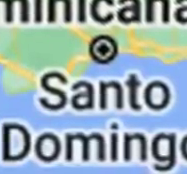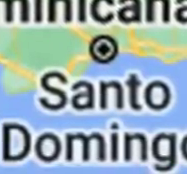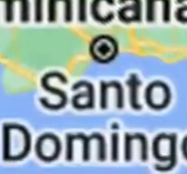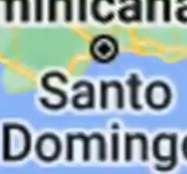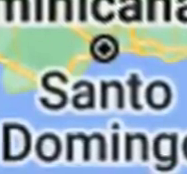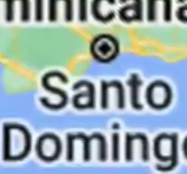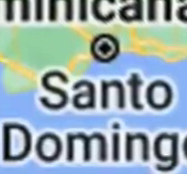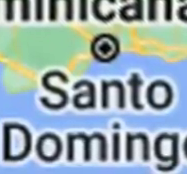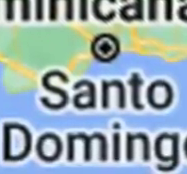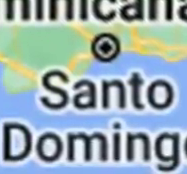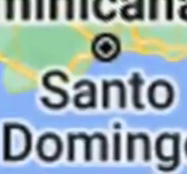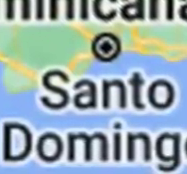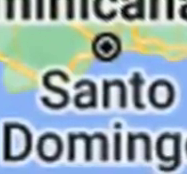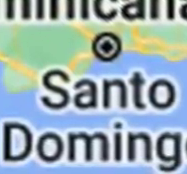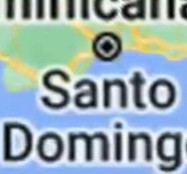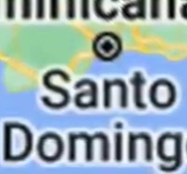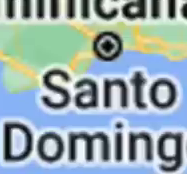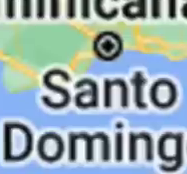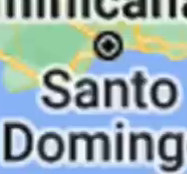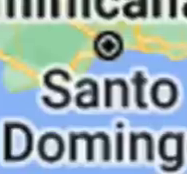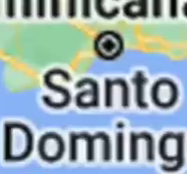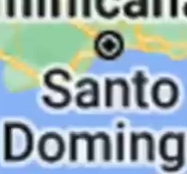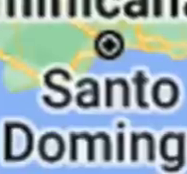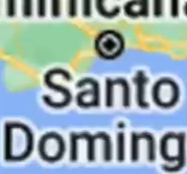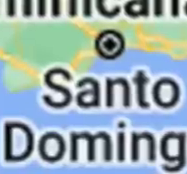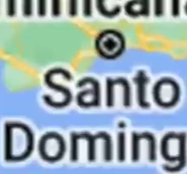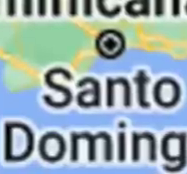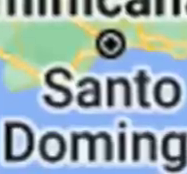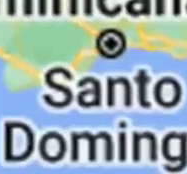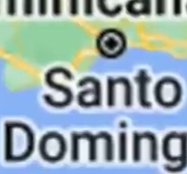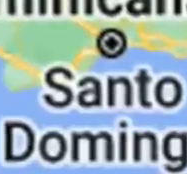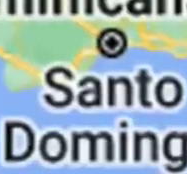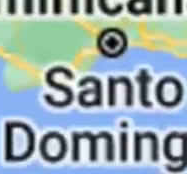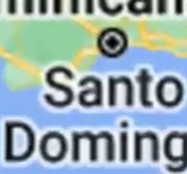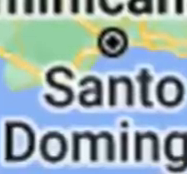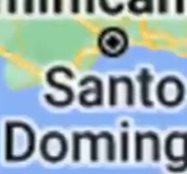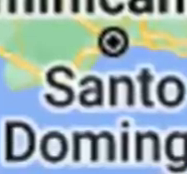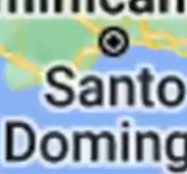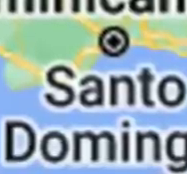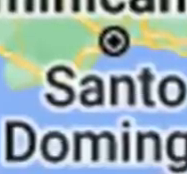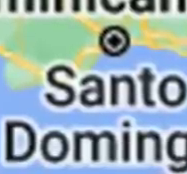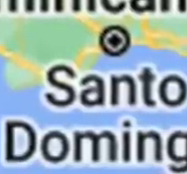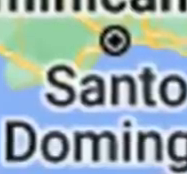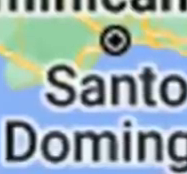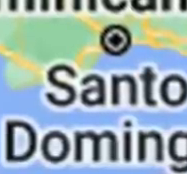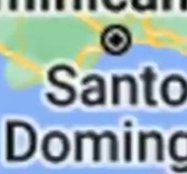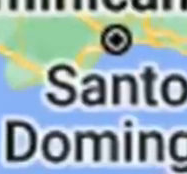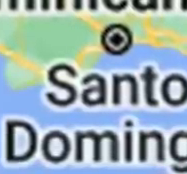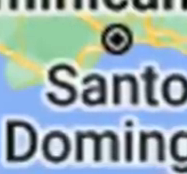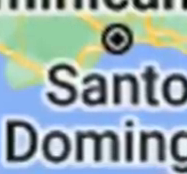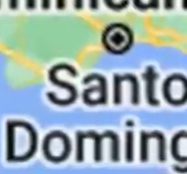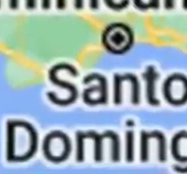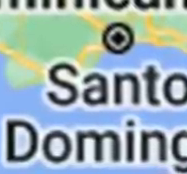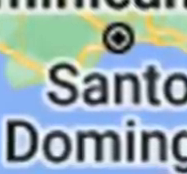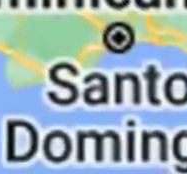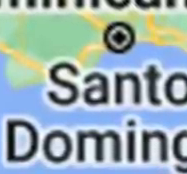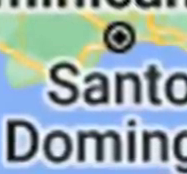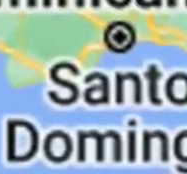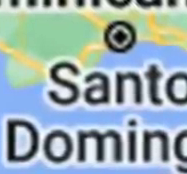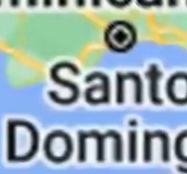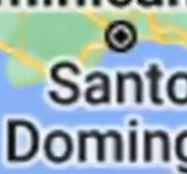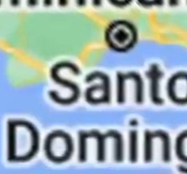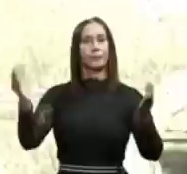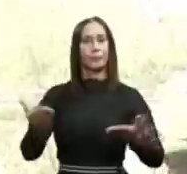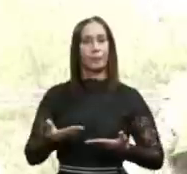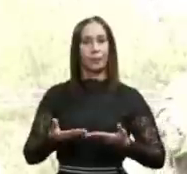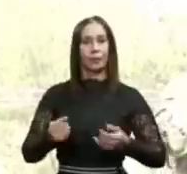se han registrado daños en infraestructuras ni pérdidas humanas. Y por otro lado, Abinader le responde a la oposición: y el que quiera ver que me